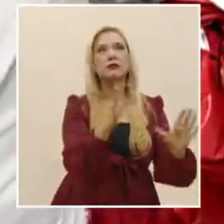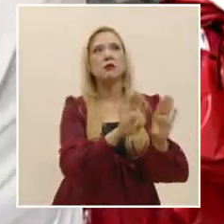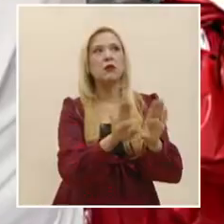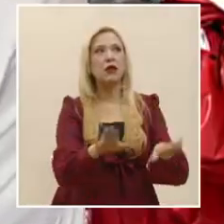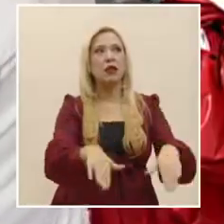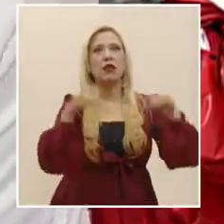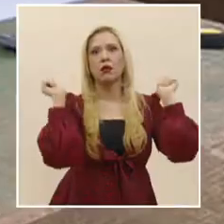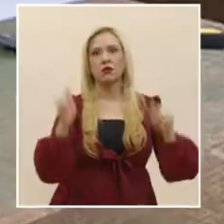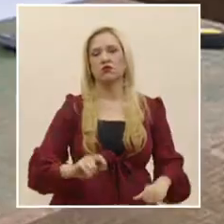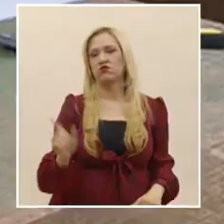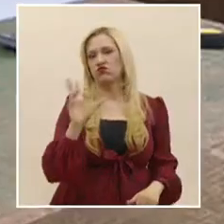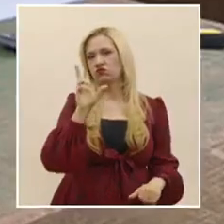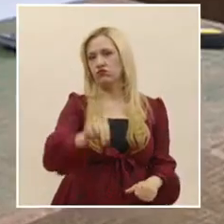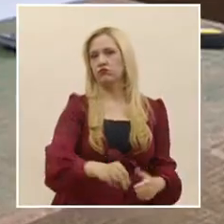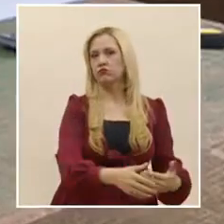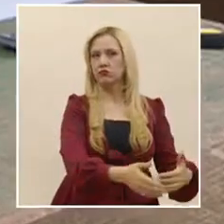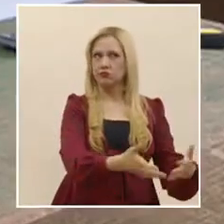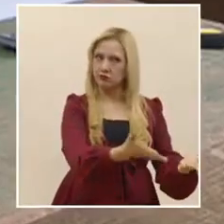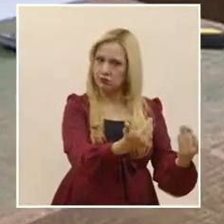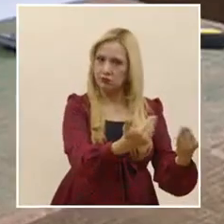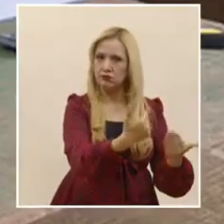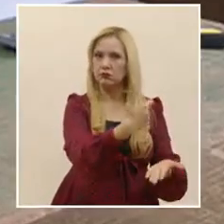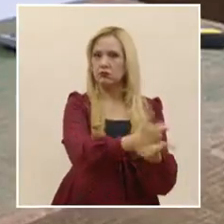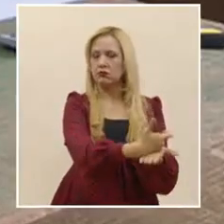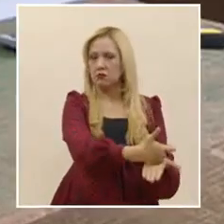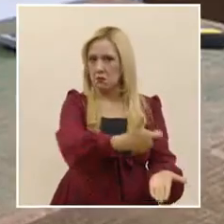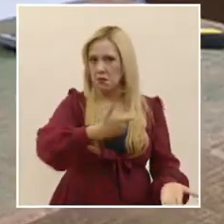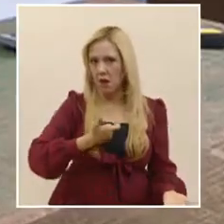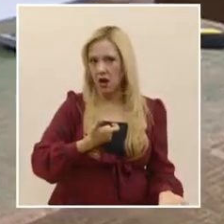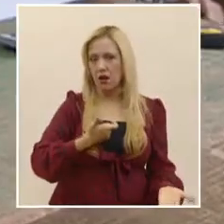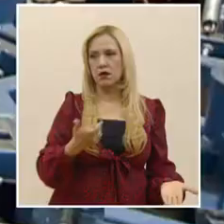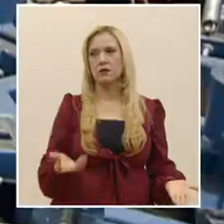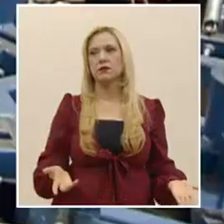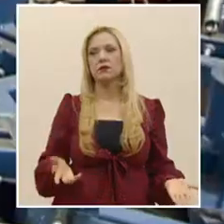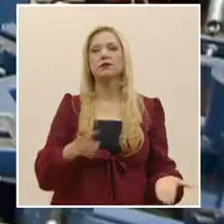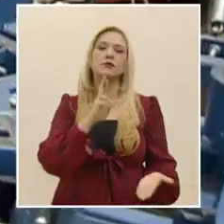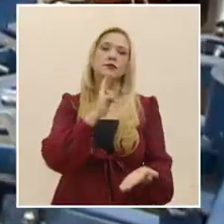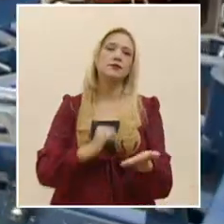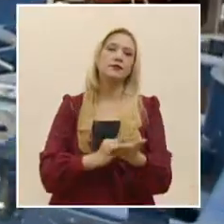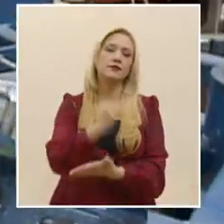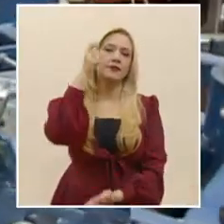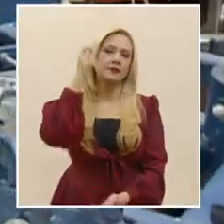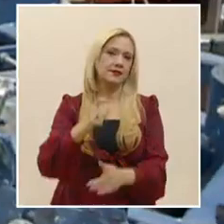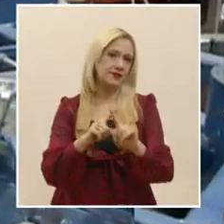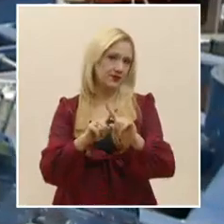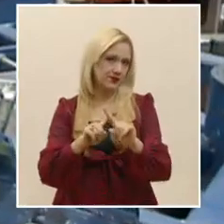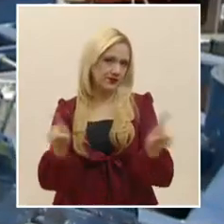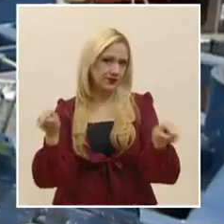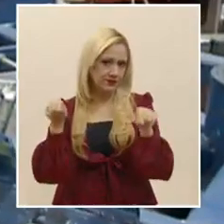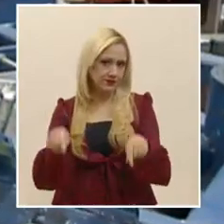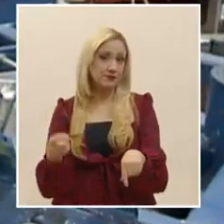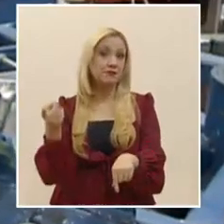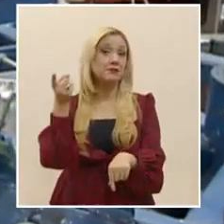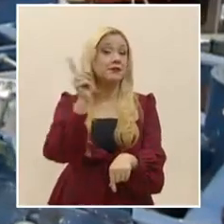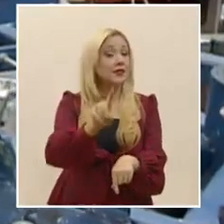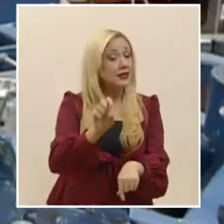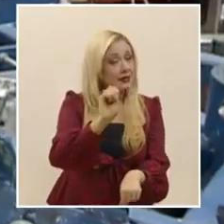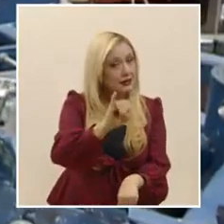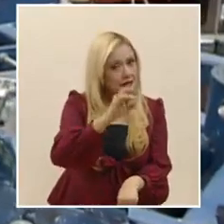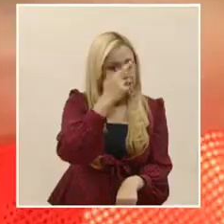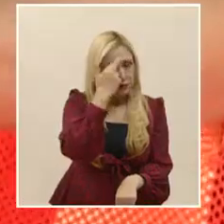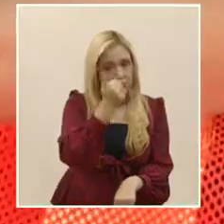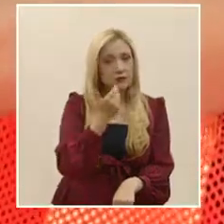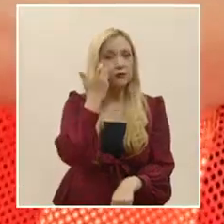dilapidar o enajenar con el fin de garantizar la ejecución de la sentencia. Para el canal del Poder Judicial de